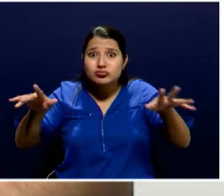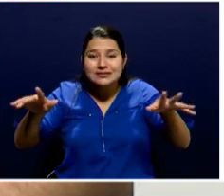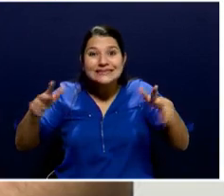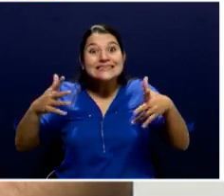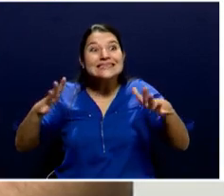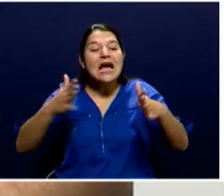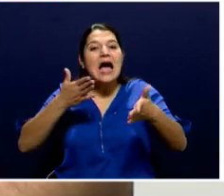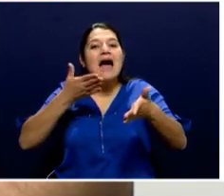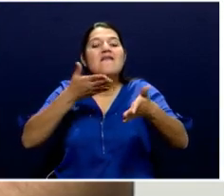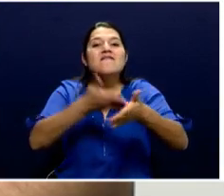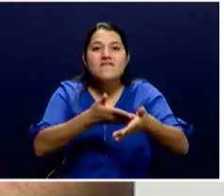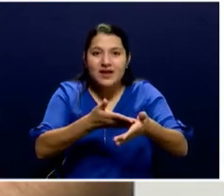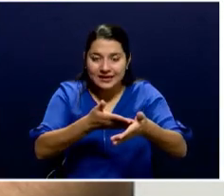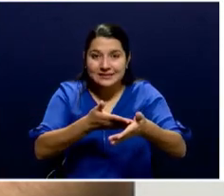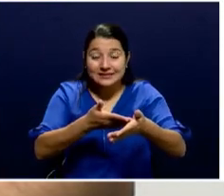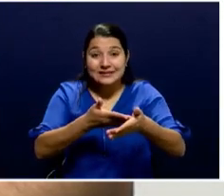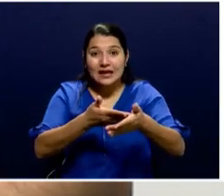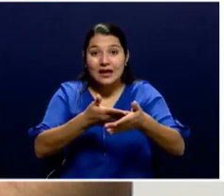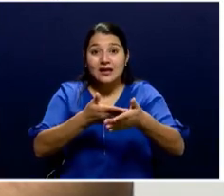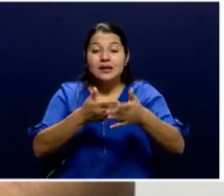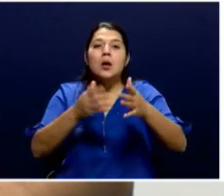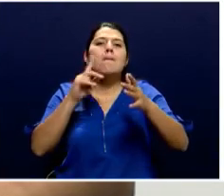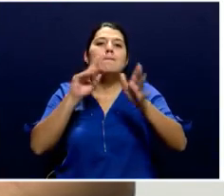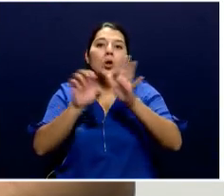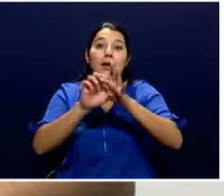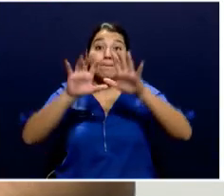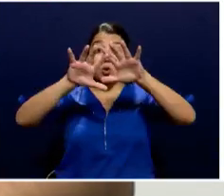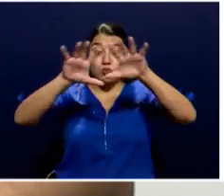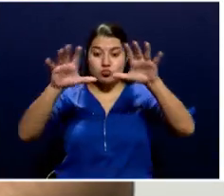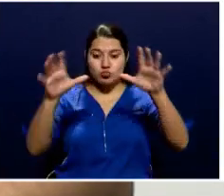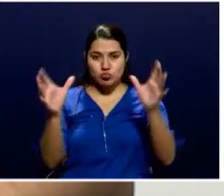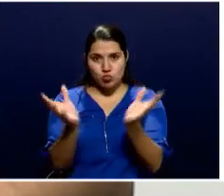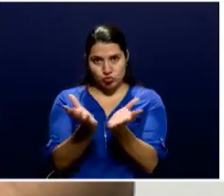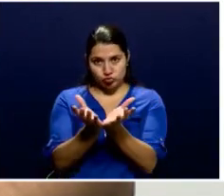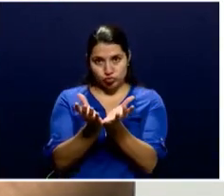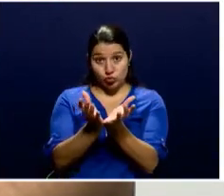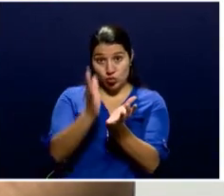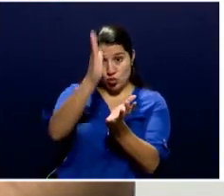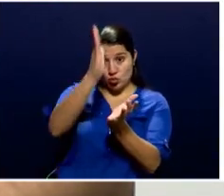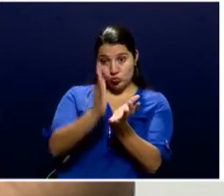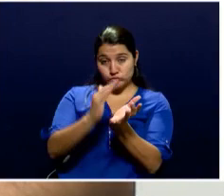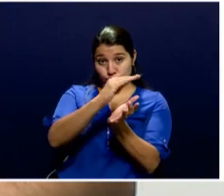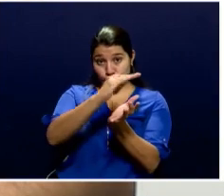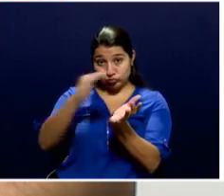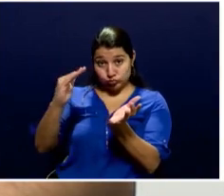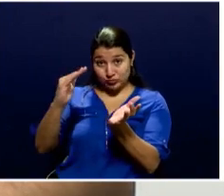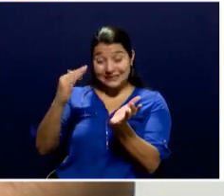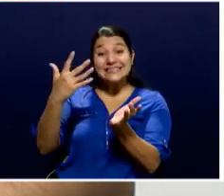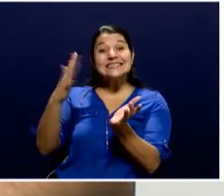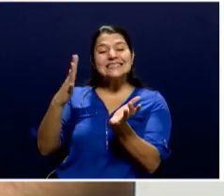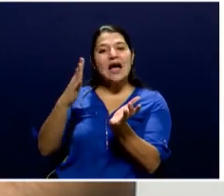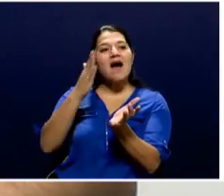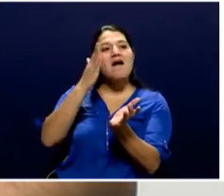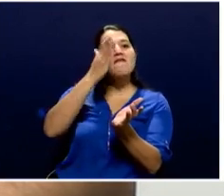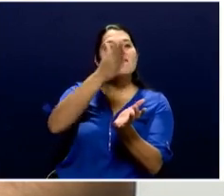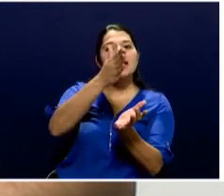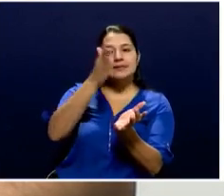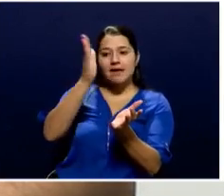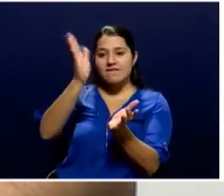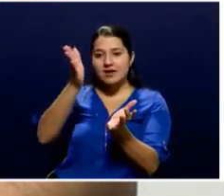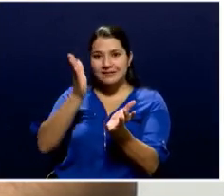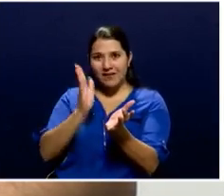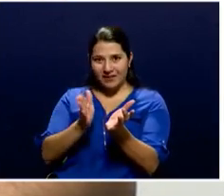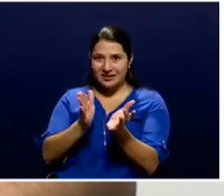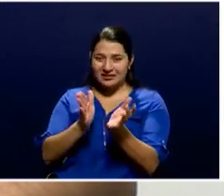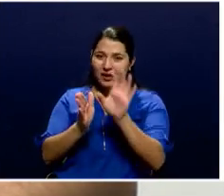abarca 3 áreas geográficas del planeta. Es decir, que el virus ya está circulando en Asia, en África,